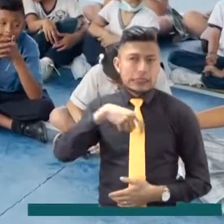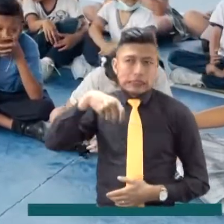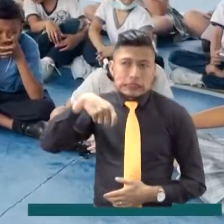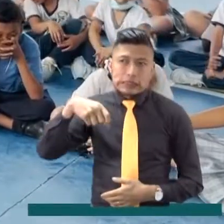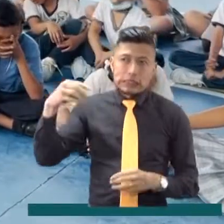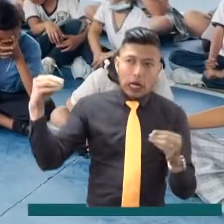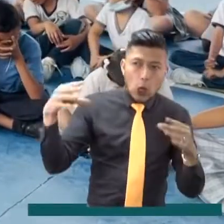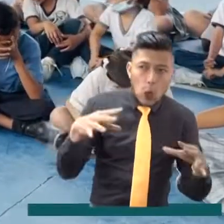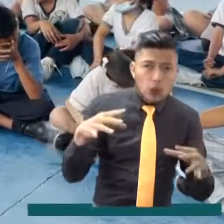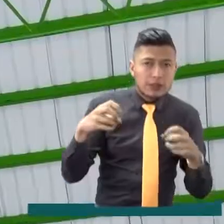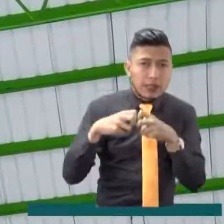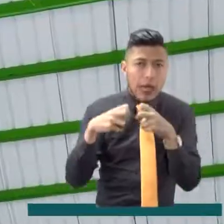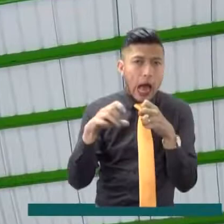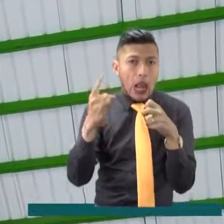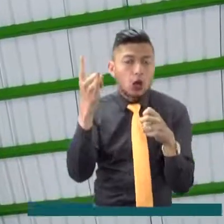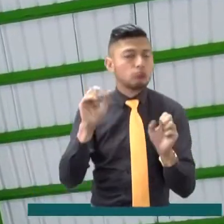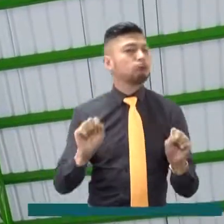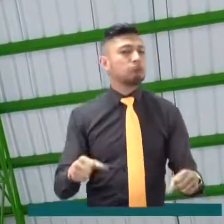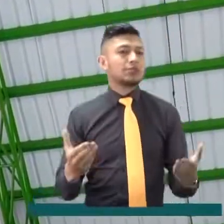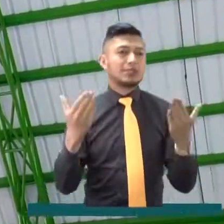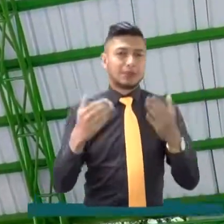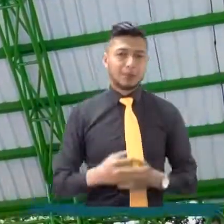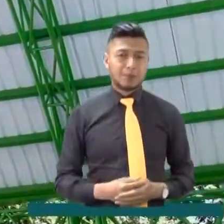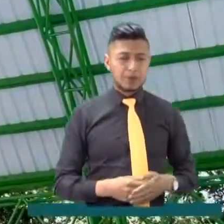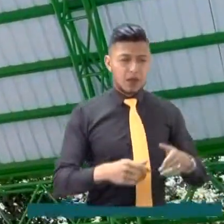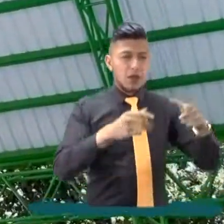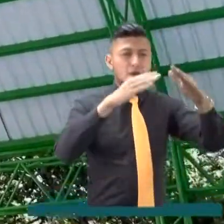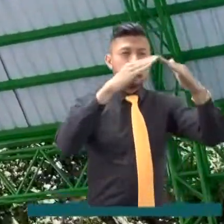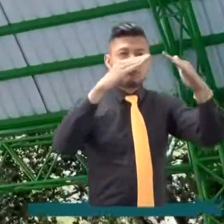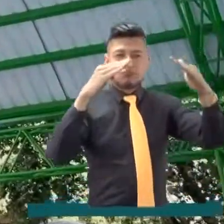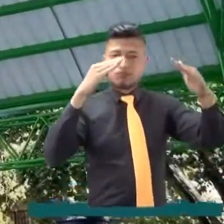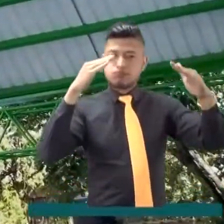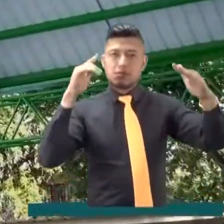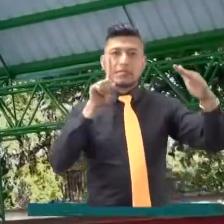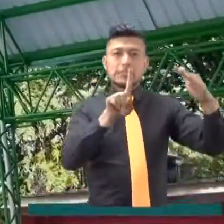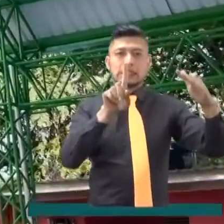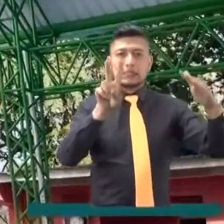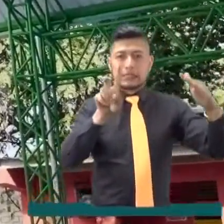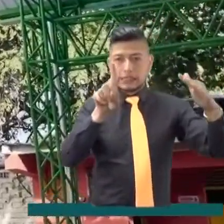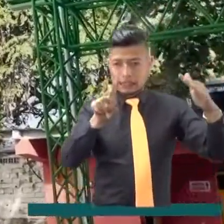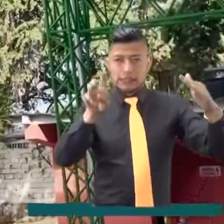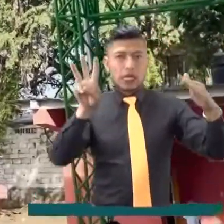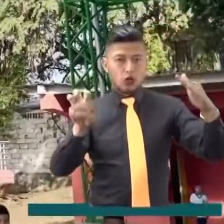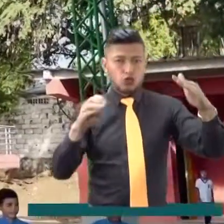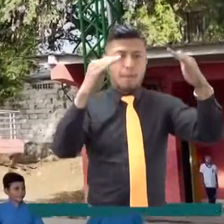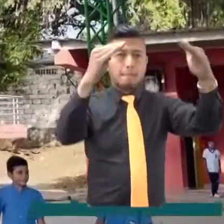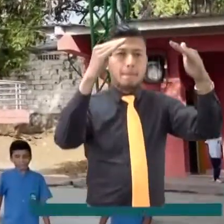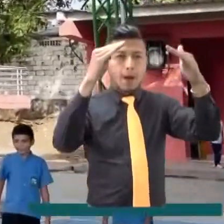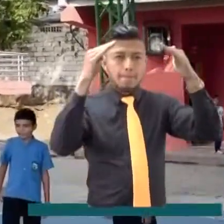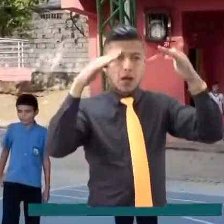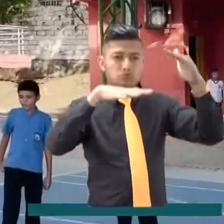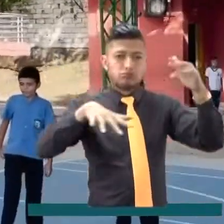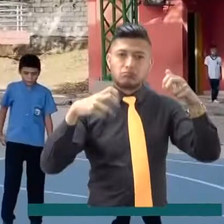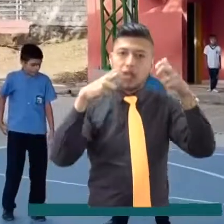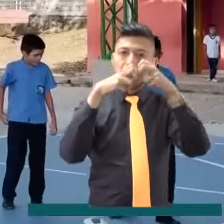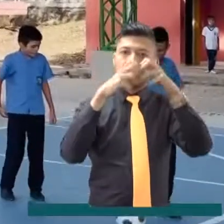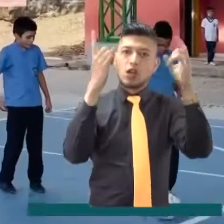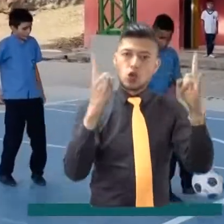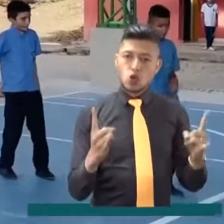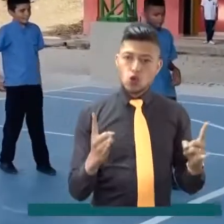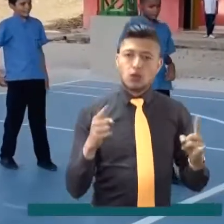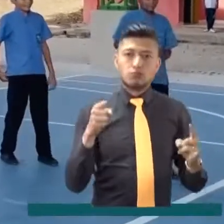algo importante con luz. Fueron 138 los paneles solares que se instalaron en esta cubierta, que además de generar energía